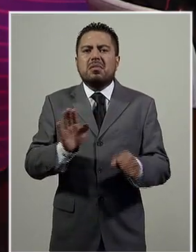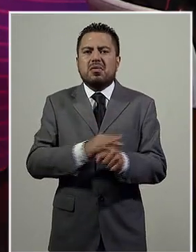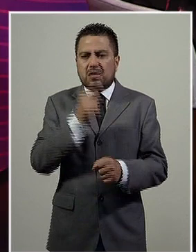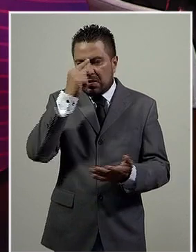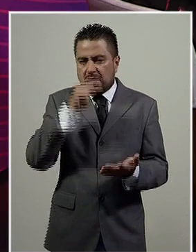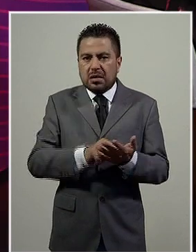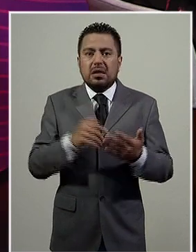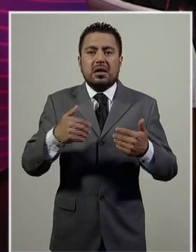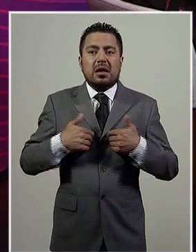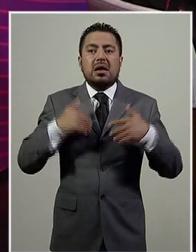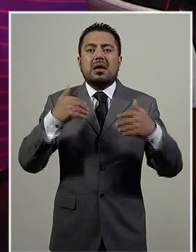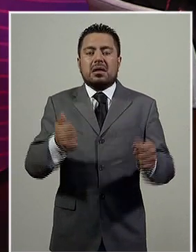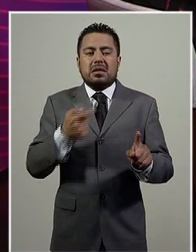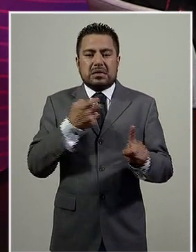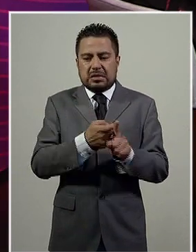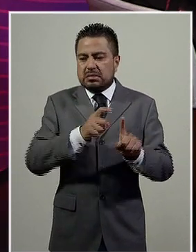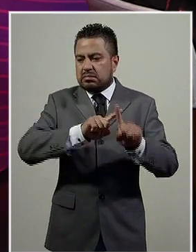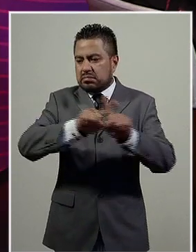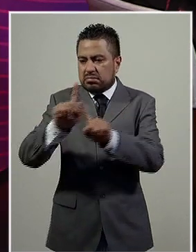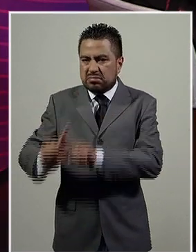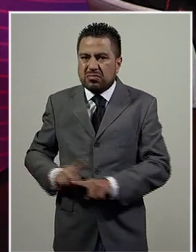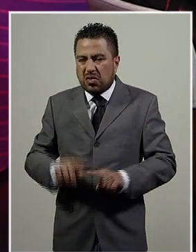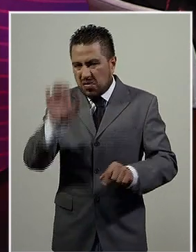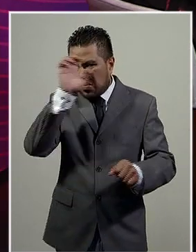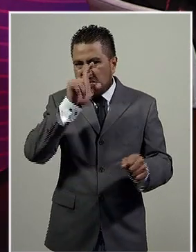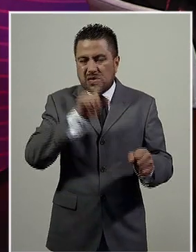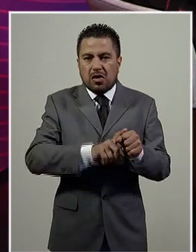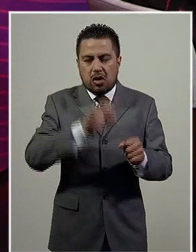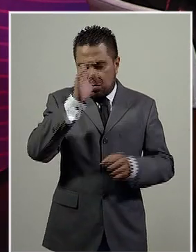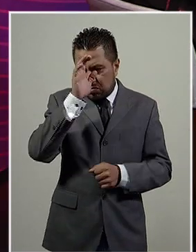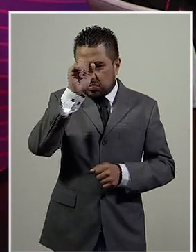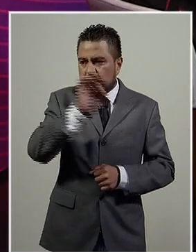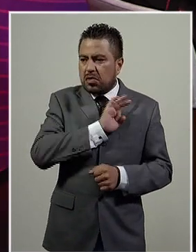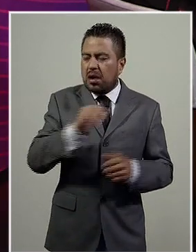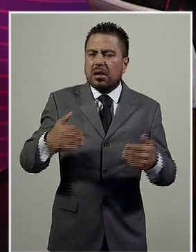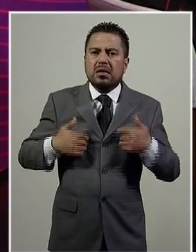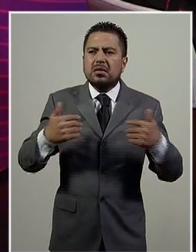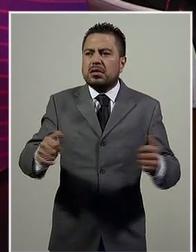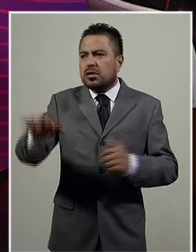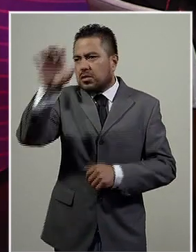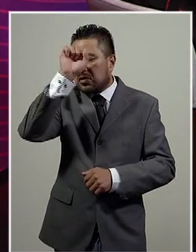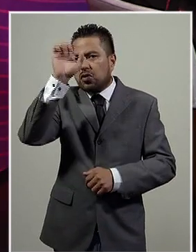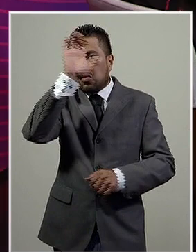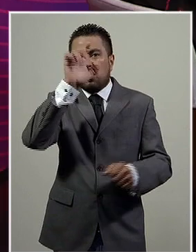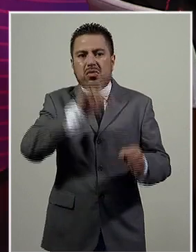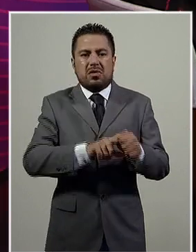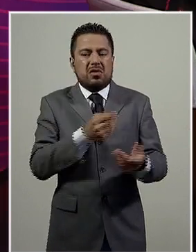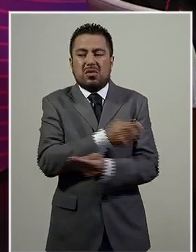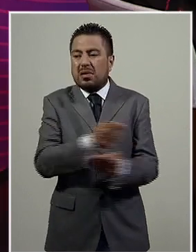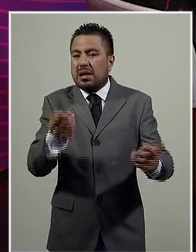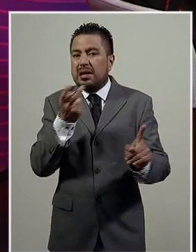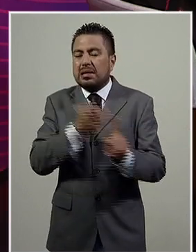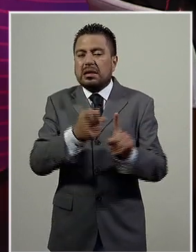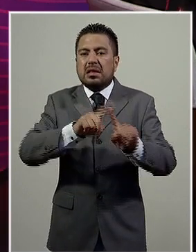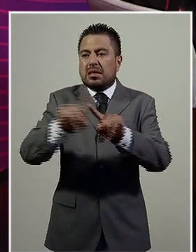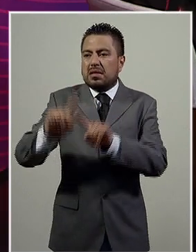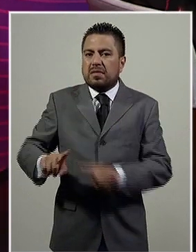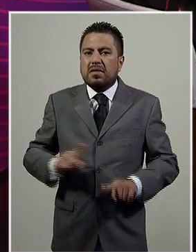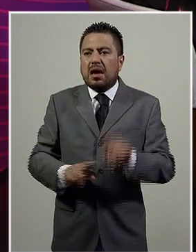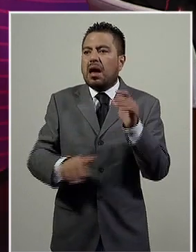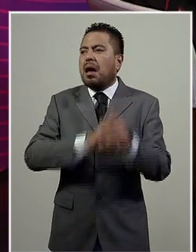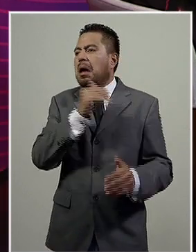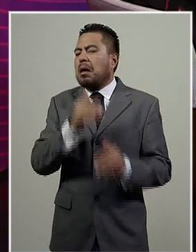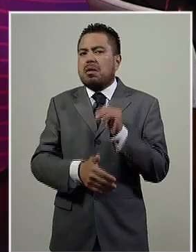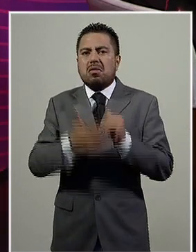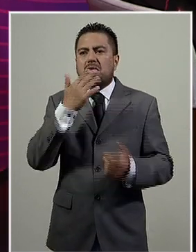si entendemos esto de la diversidad, entender este concepto, ¿no? Que la cultura nos da eso, ¿no? Nos da las diferencias y que al final del día nos